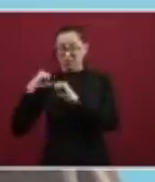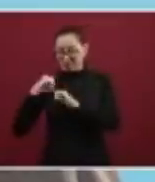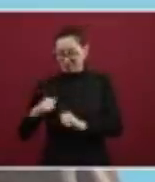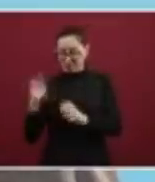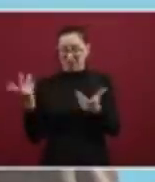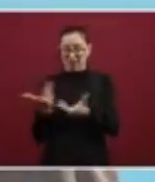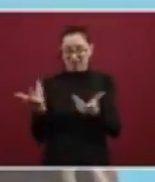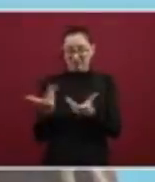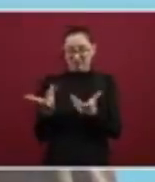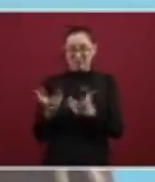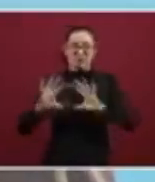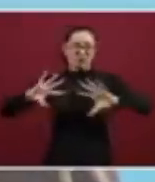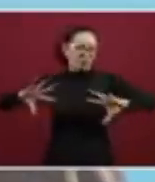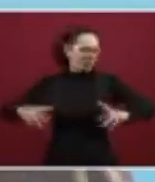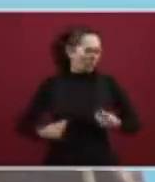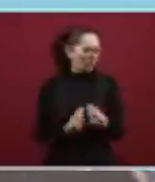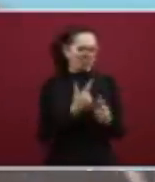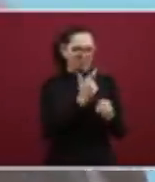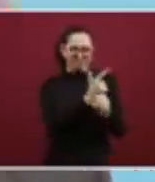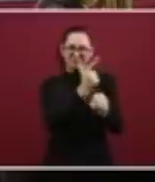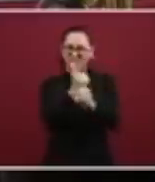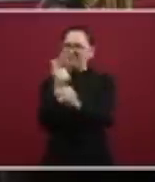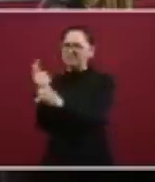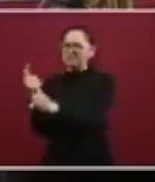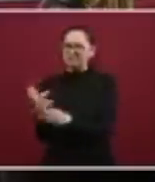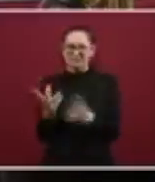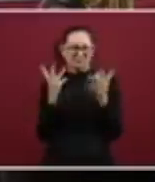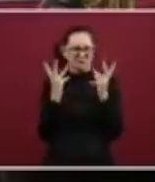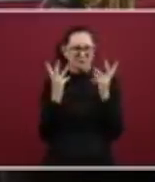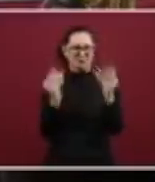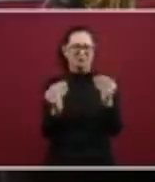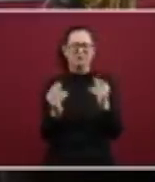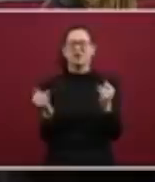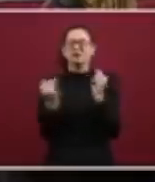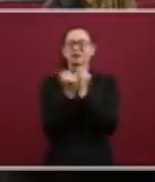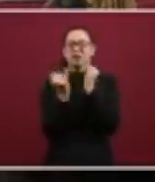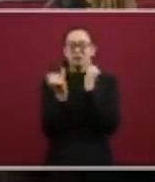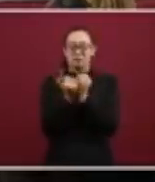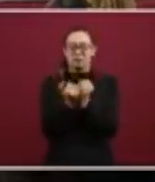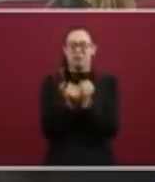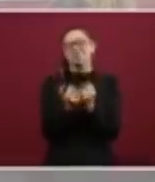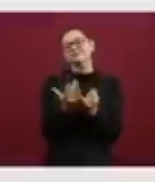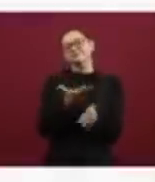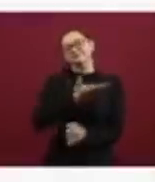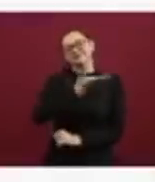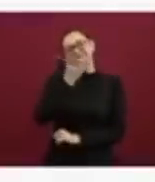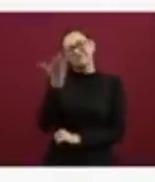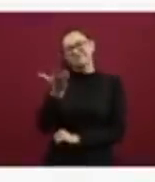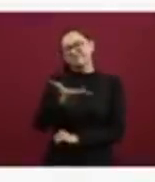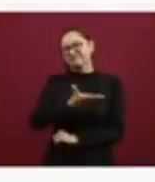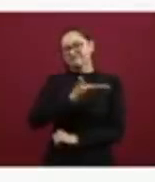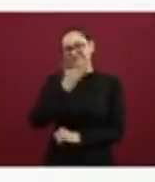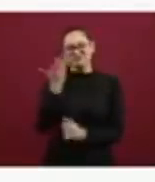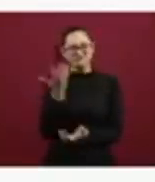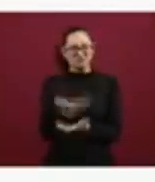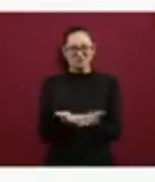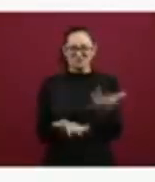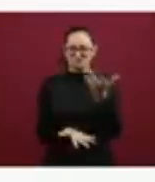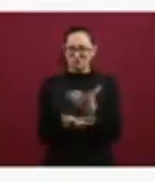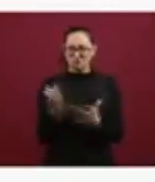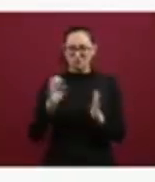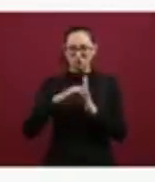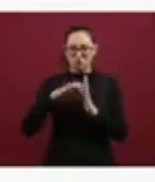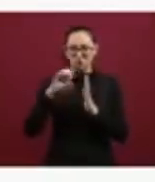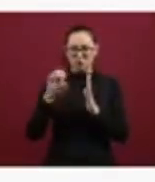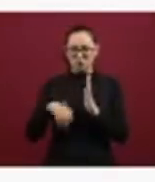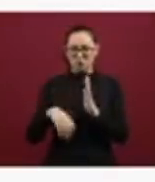de fosas y cadáveres que se han identificado, sino también con algunas de las prácticas que se desarrollan. Por ejemplo,